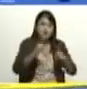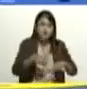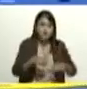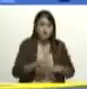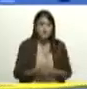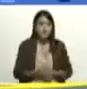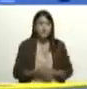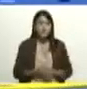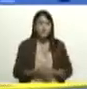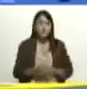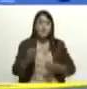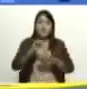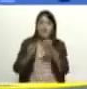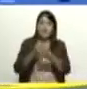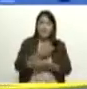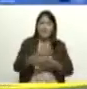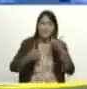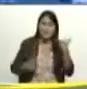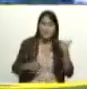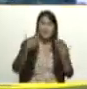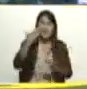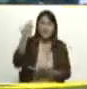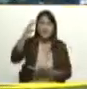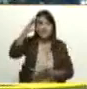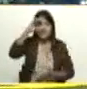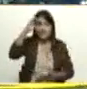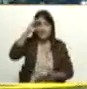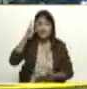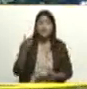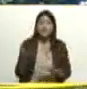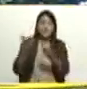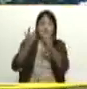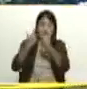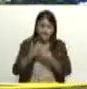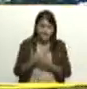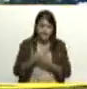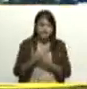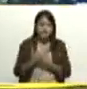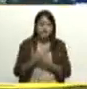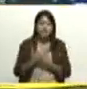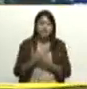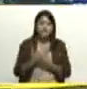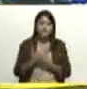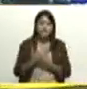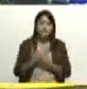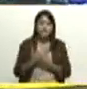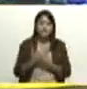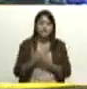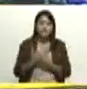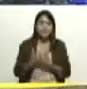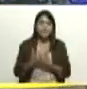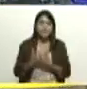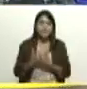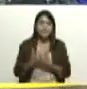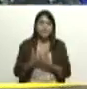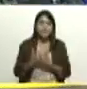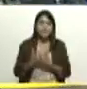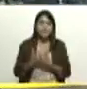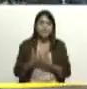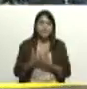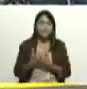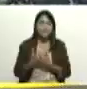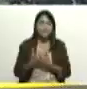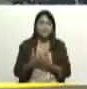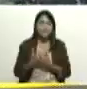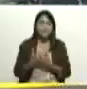Lo decía la vicepresidenta ejecutiva, querida compañera Delcy Eloína Rodríguez Gómez, se encuentran conmigo aquí en